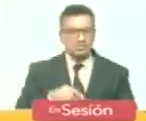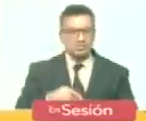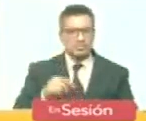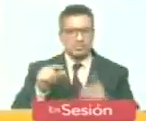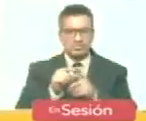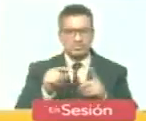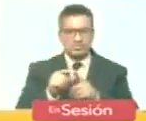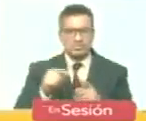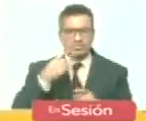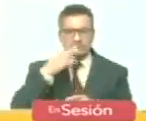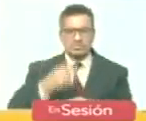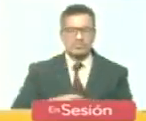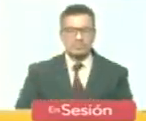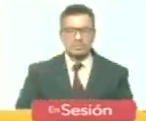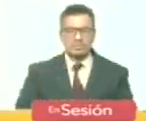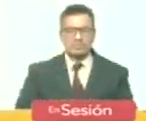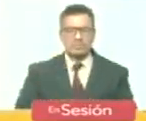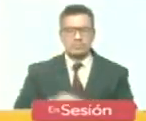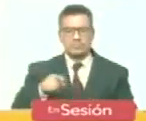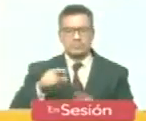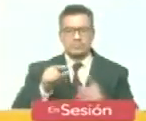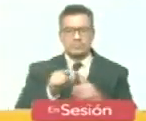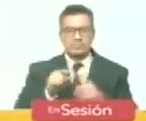palabra. De palabra.